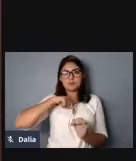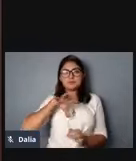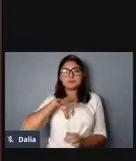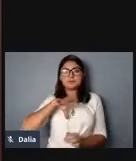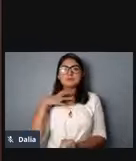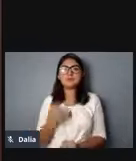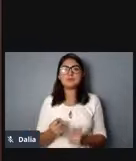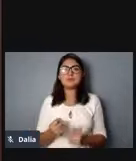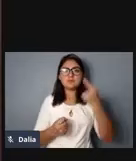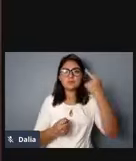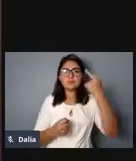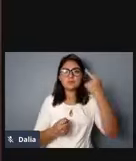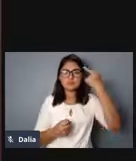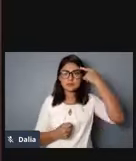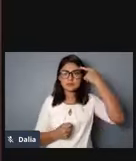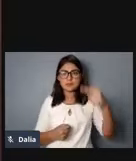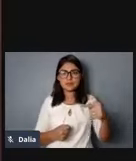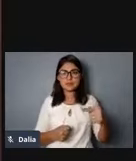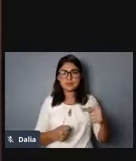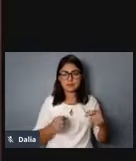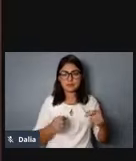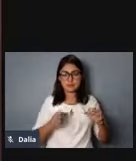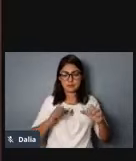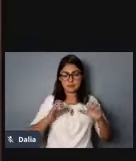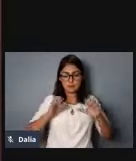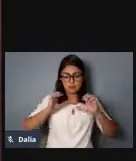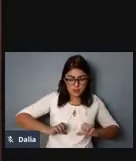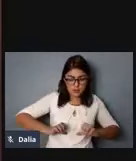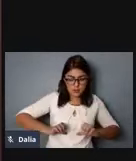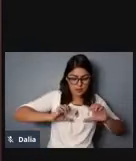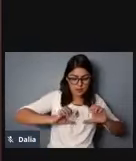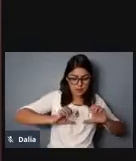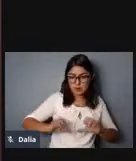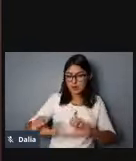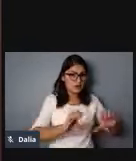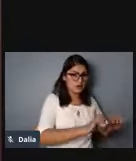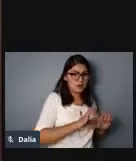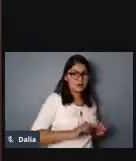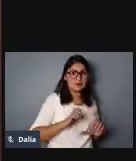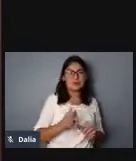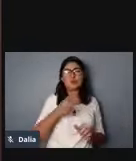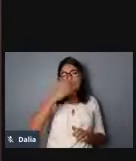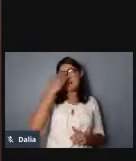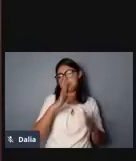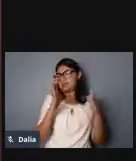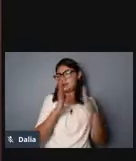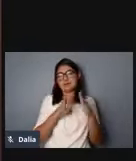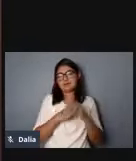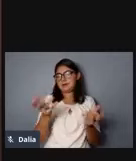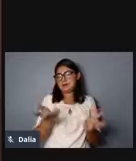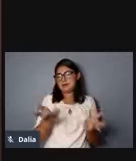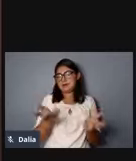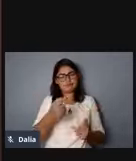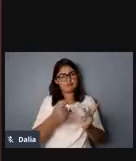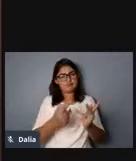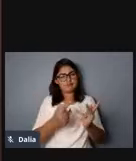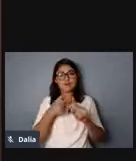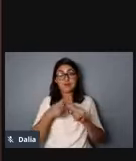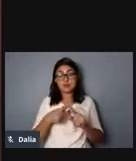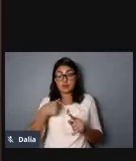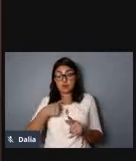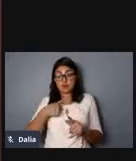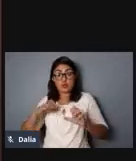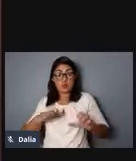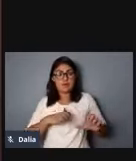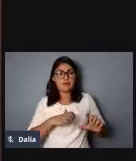cuidarnos a nosotras y a nosotros a través de todo lo que se hace en casa, también involucrémoslos a ellas y a ellas. No tengamos miedo de que ellas